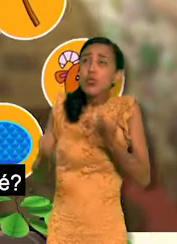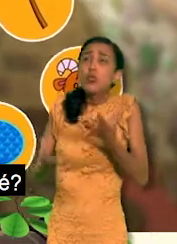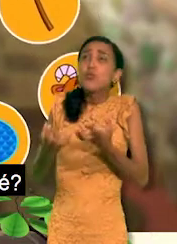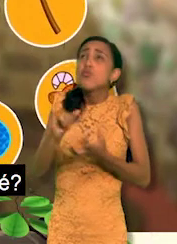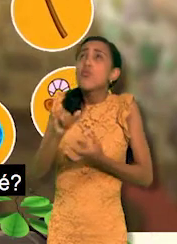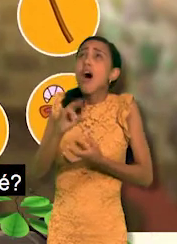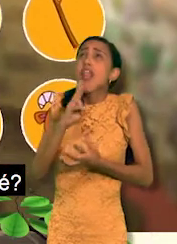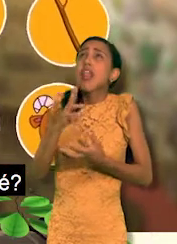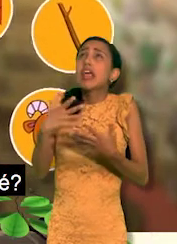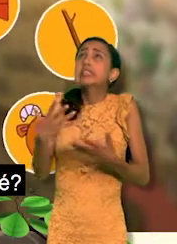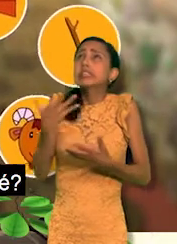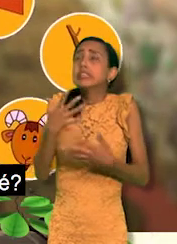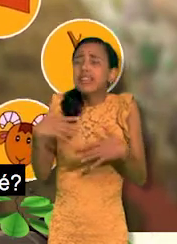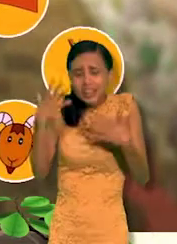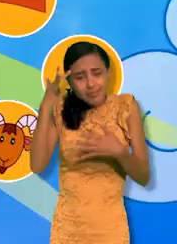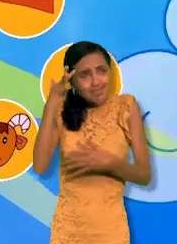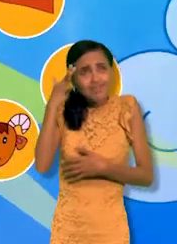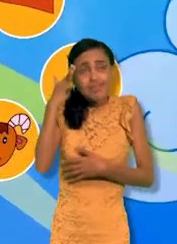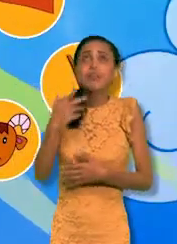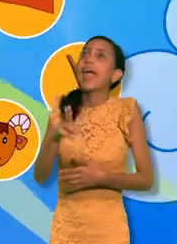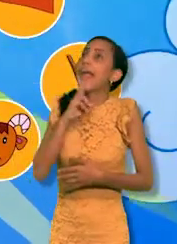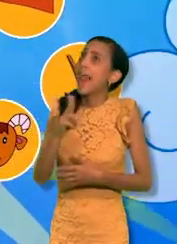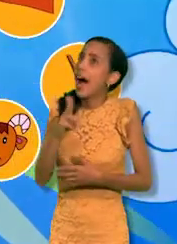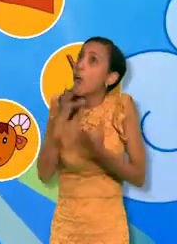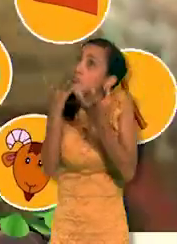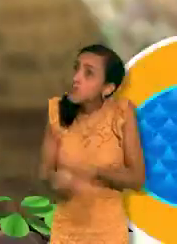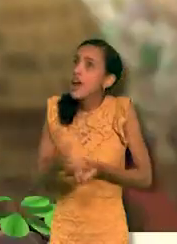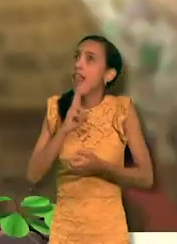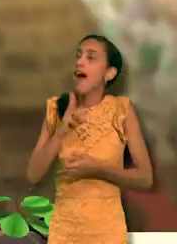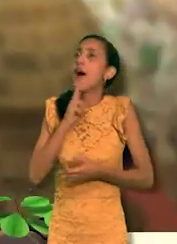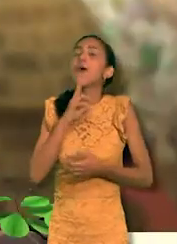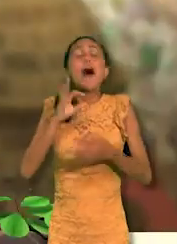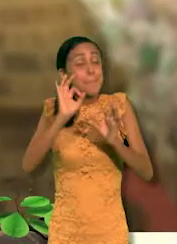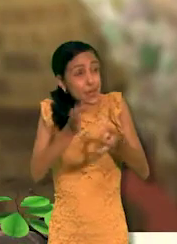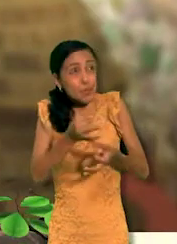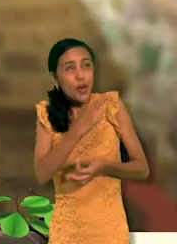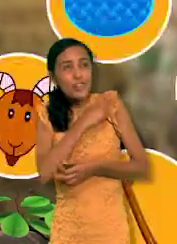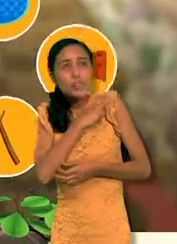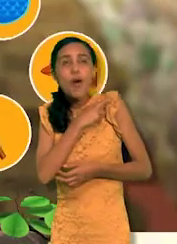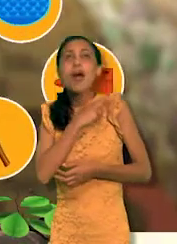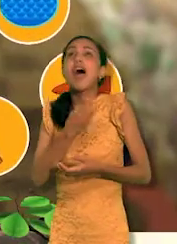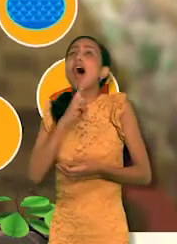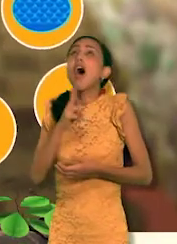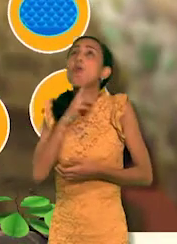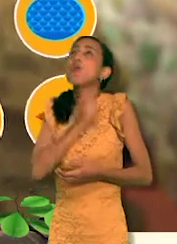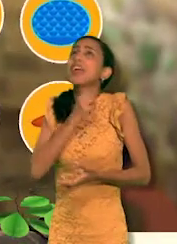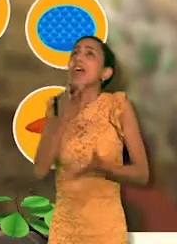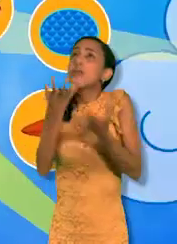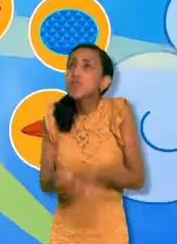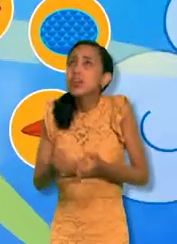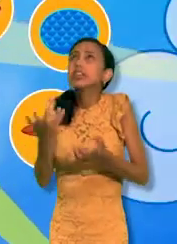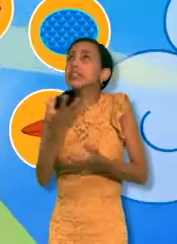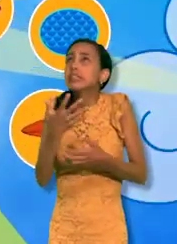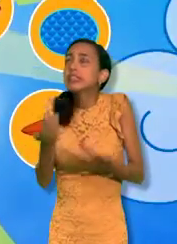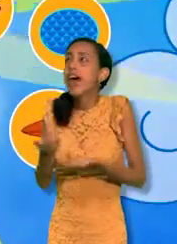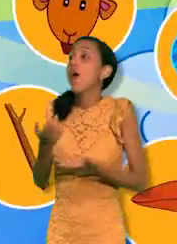el... el... ¿El qué? ¡El agua! ¡El agua! ¡Ajá! Que no quiere apagar el... el...